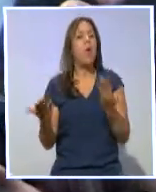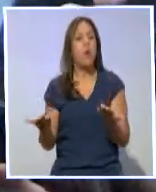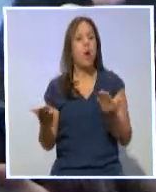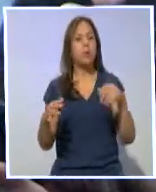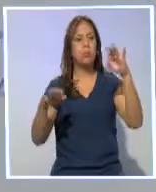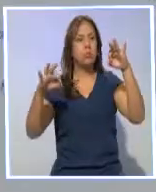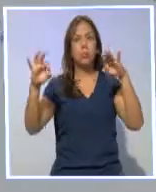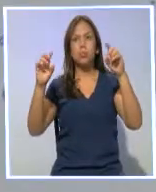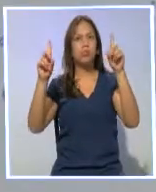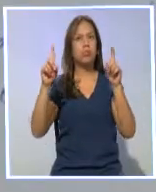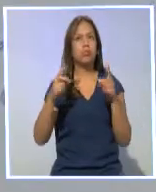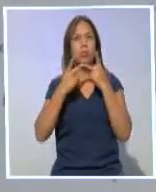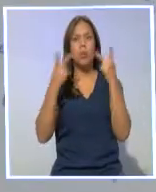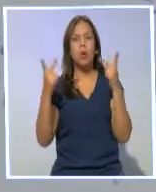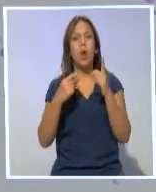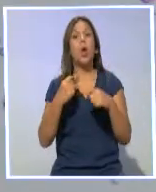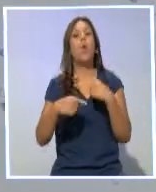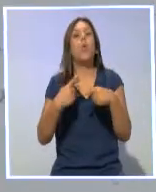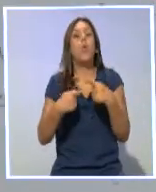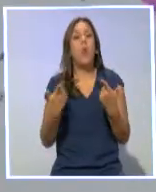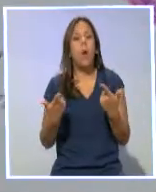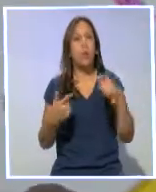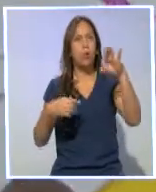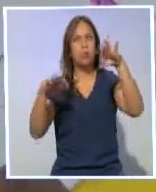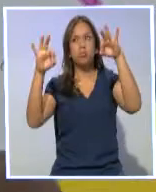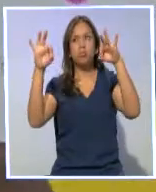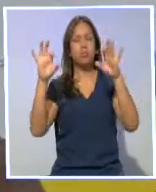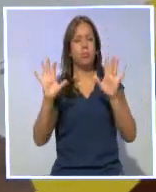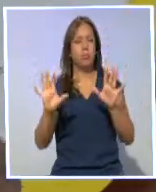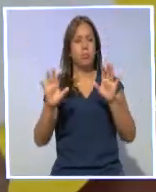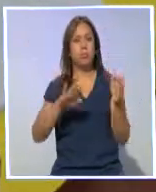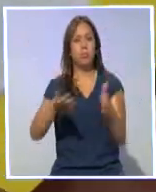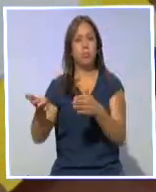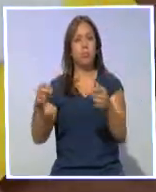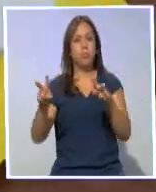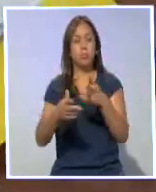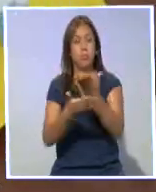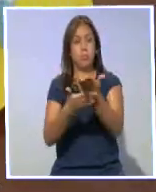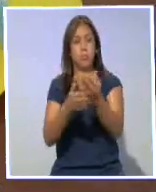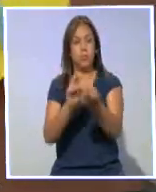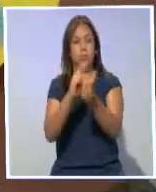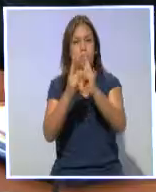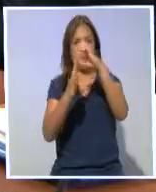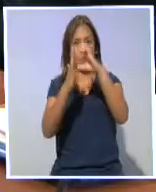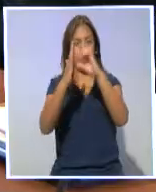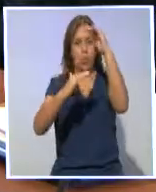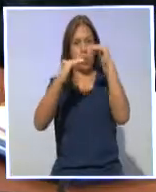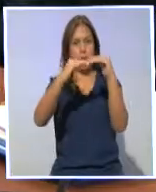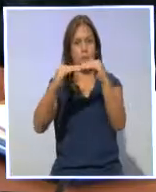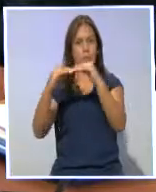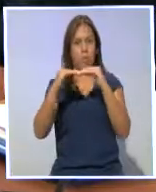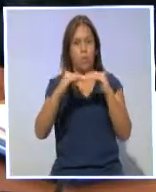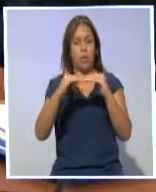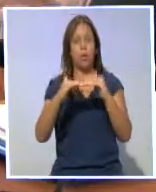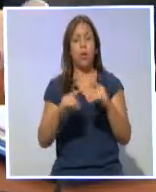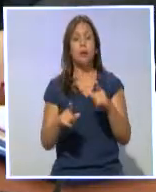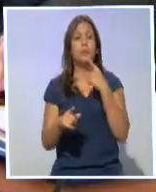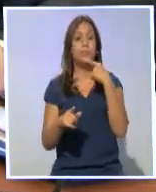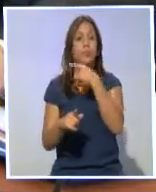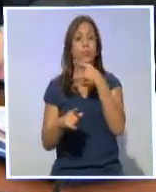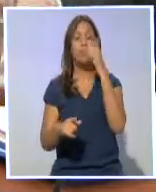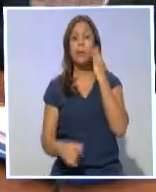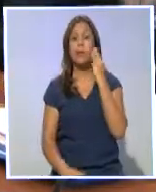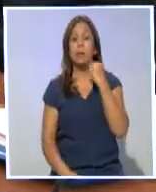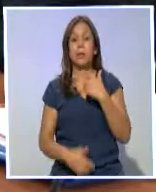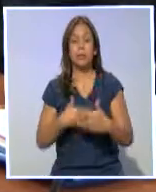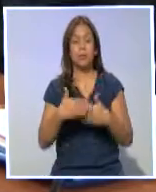pregunta de consultas. Juan Pablo Pozo expuso también en la Comisión de Justicia las propuestas de reforma al Código de la Democracia. Según la experiencia